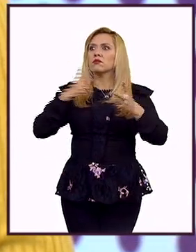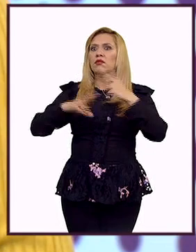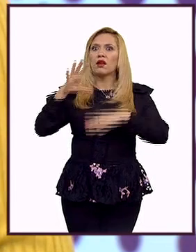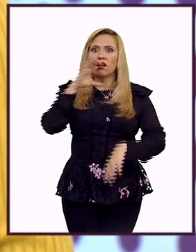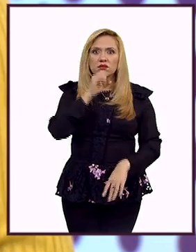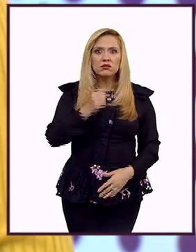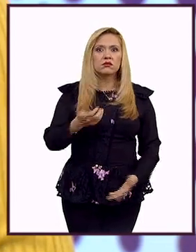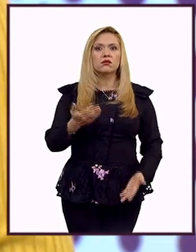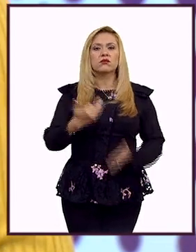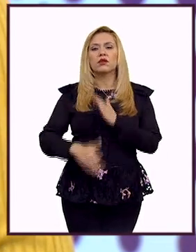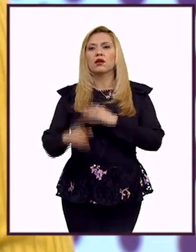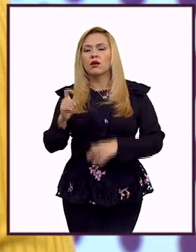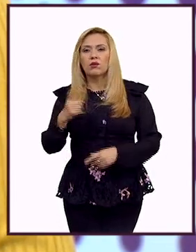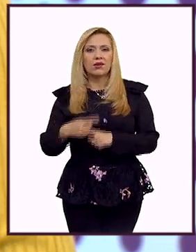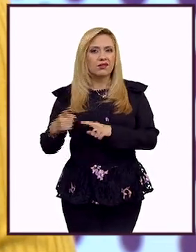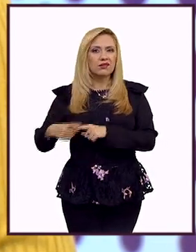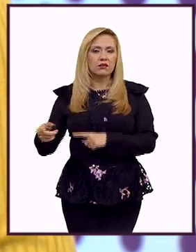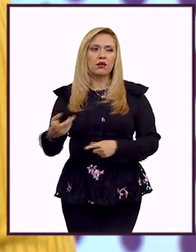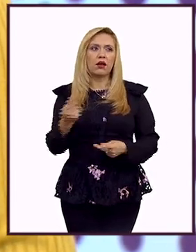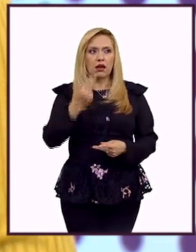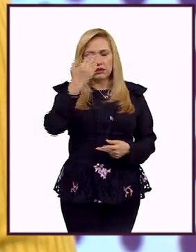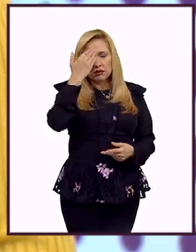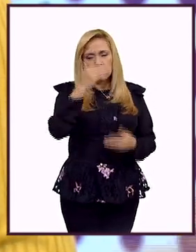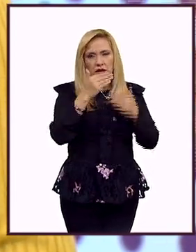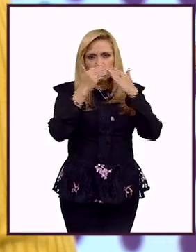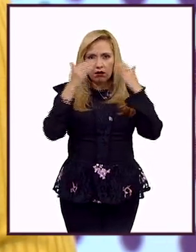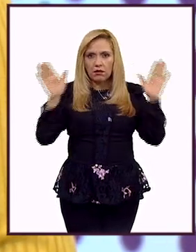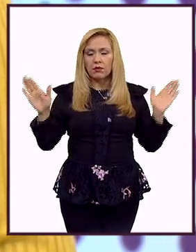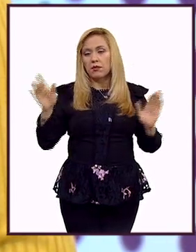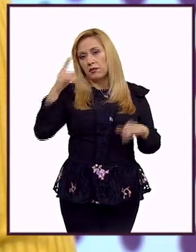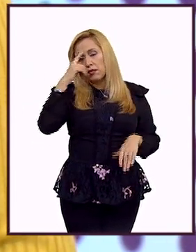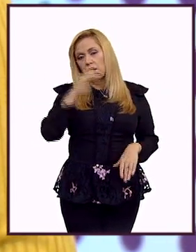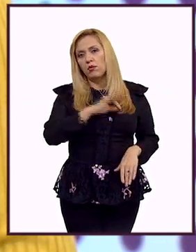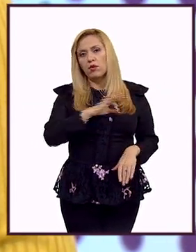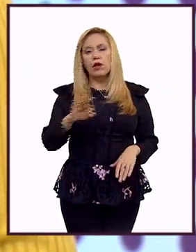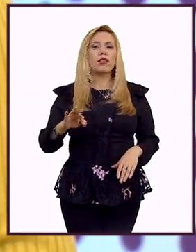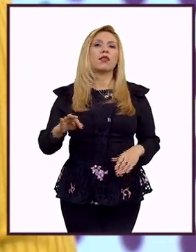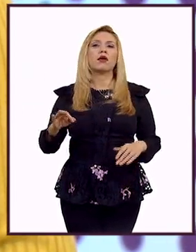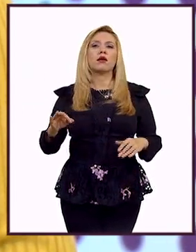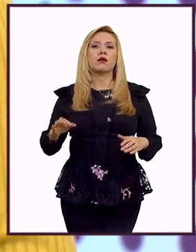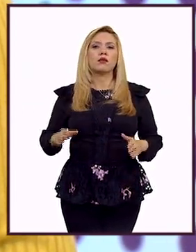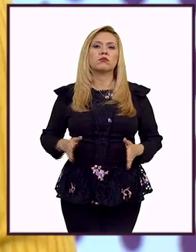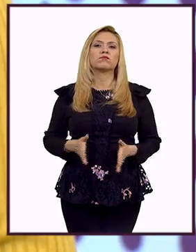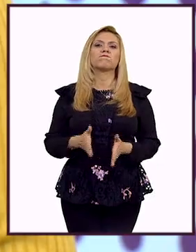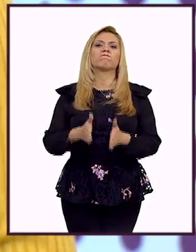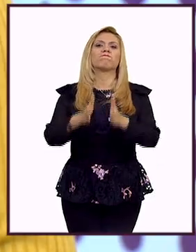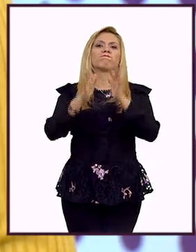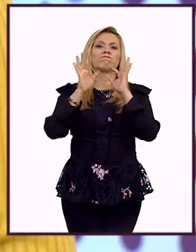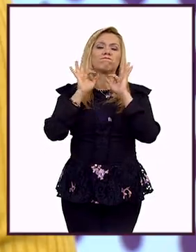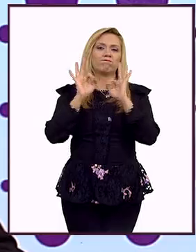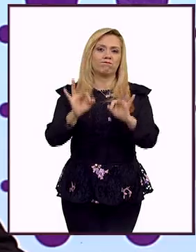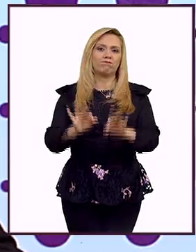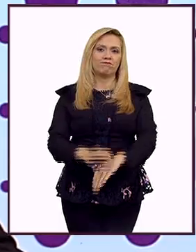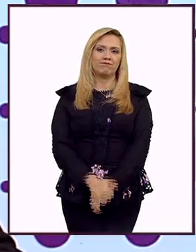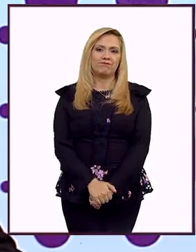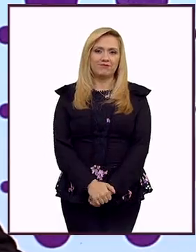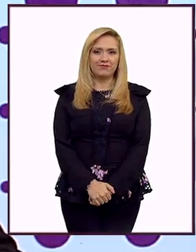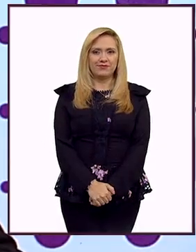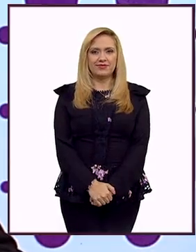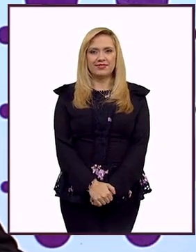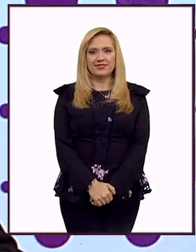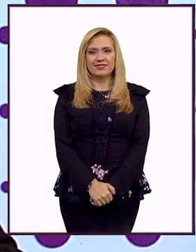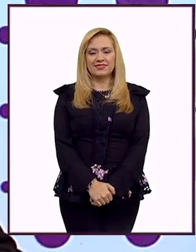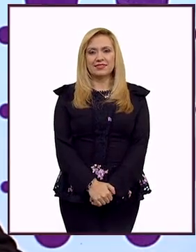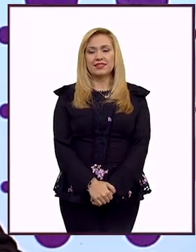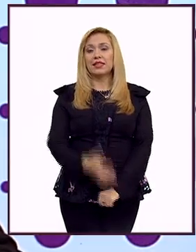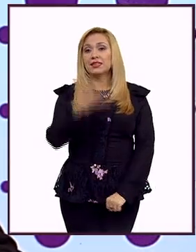también sin duda es importante para poder ir caminando hacia la implementación de la propia declaración. Muy bien.